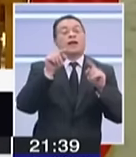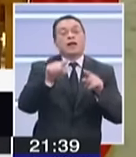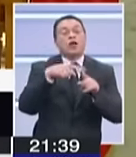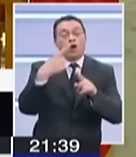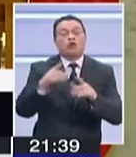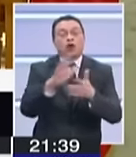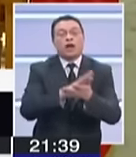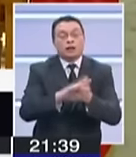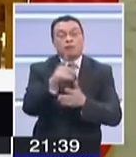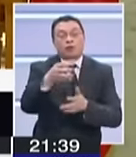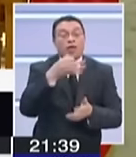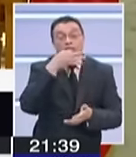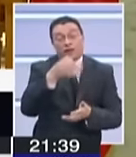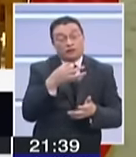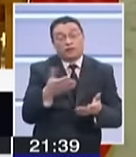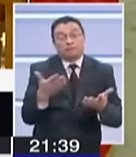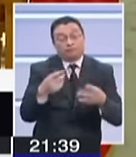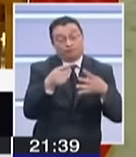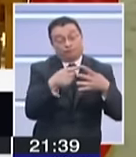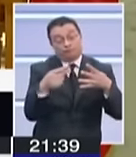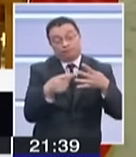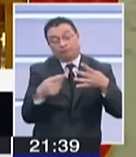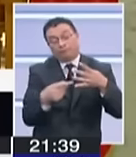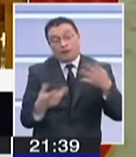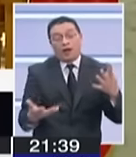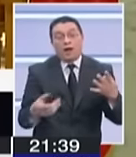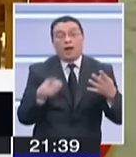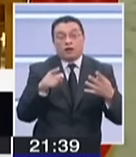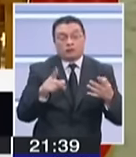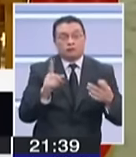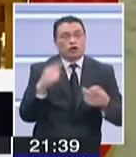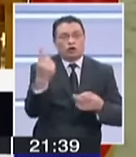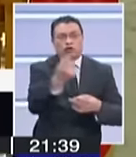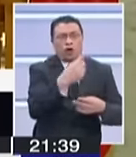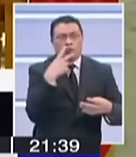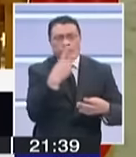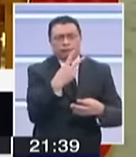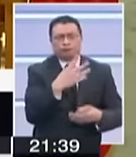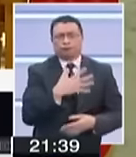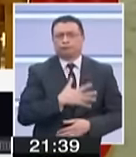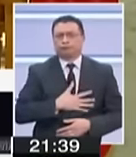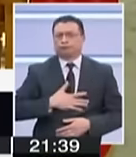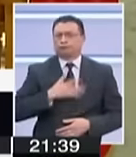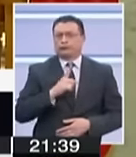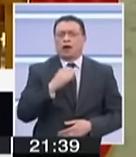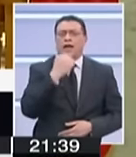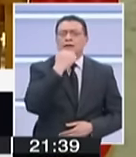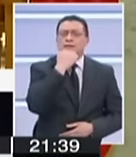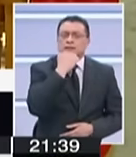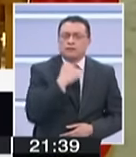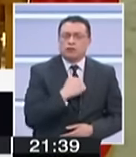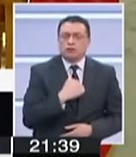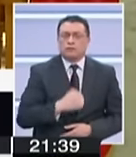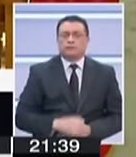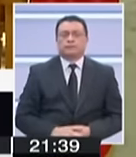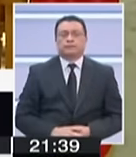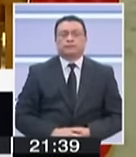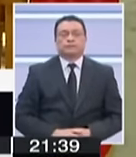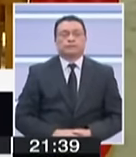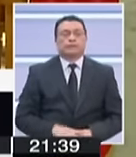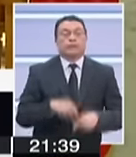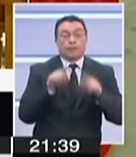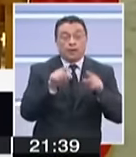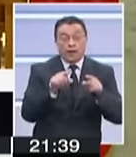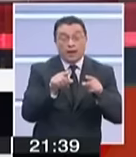menciona. Yo creo que eso no cae bien en la gente, a mí no me gustó, creo que es un error. ¿Y le parece